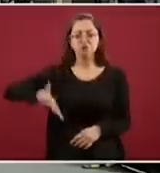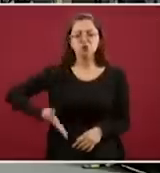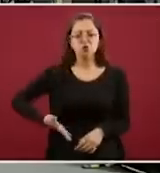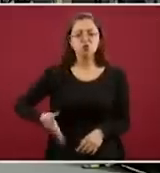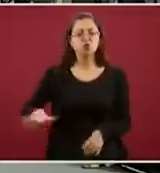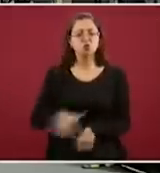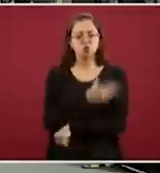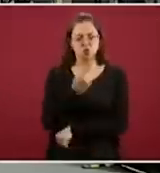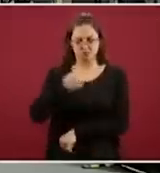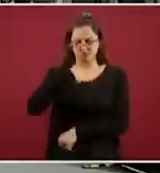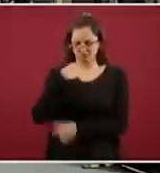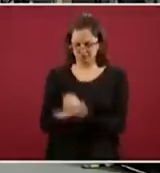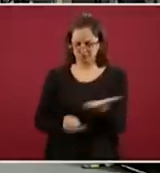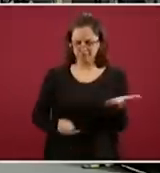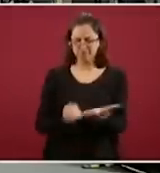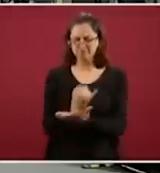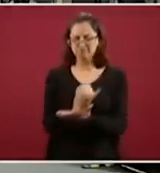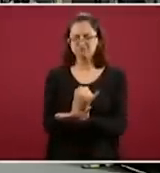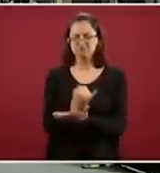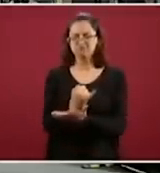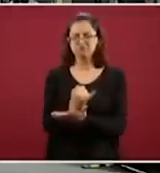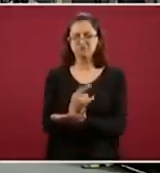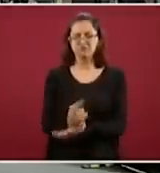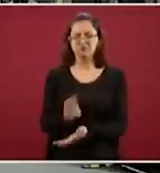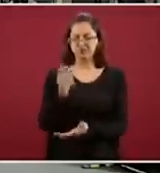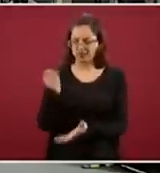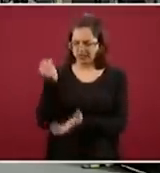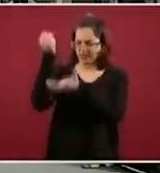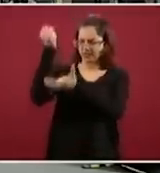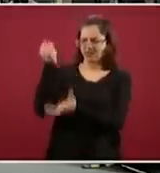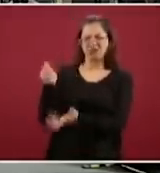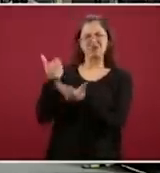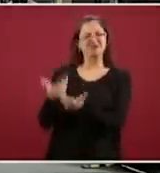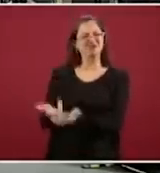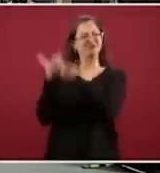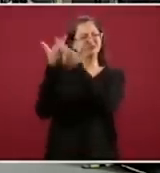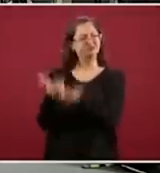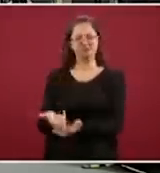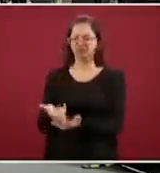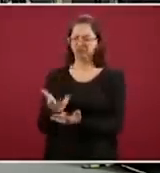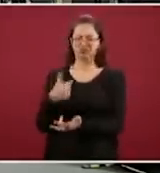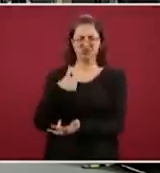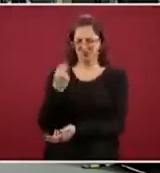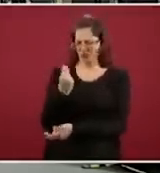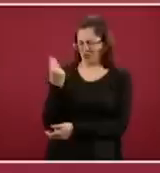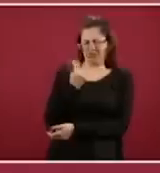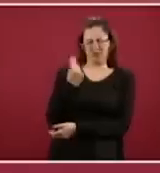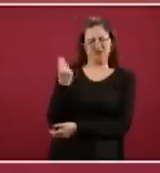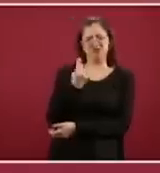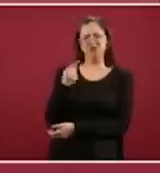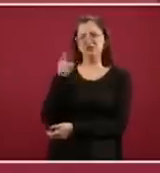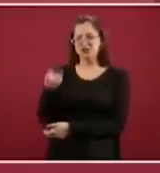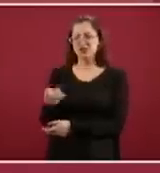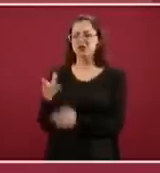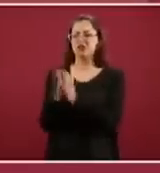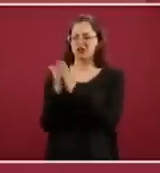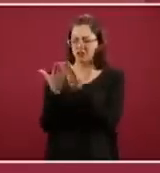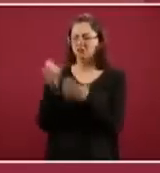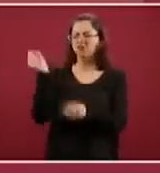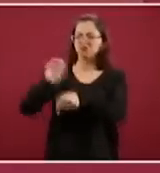esta decisión, el destinar ese dinero para los libros de secundaria